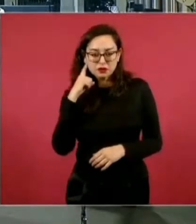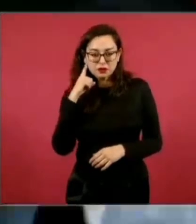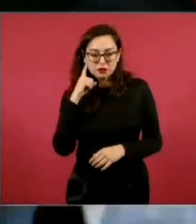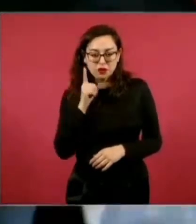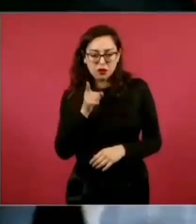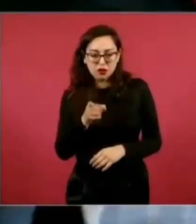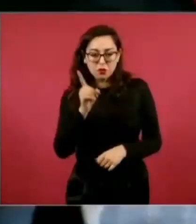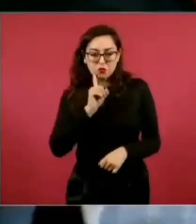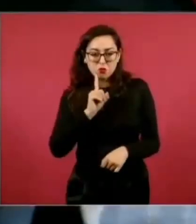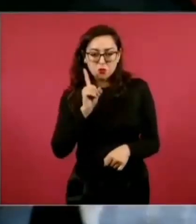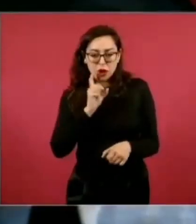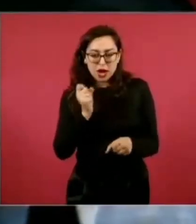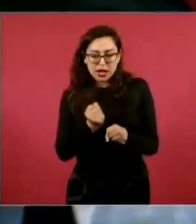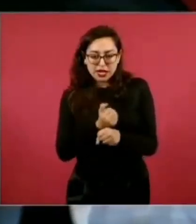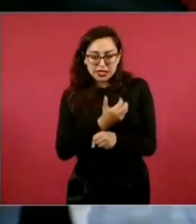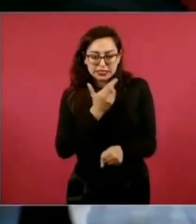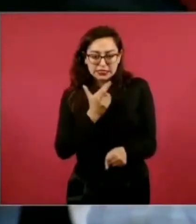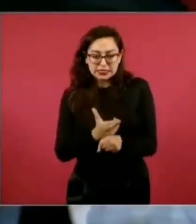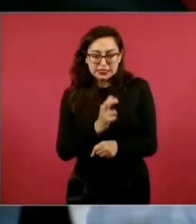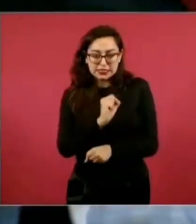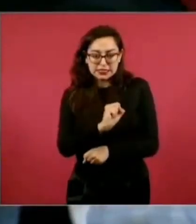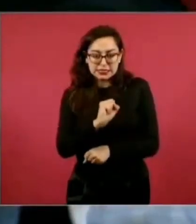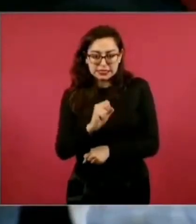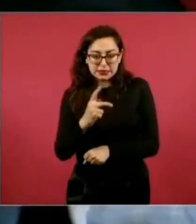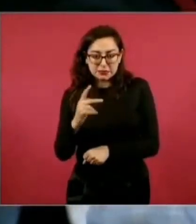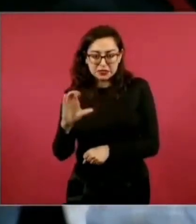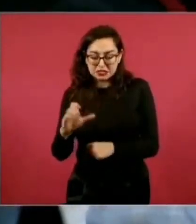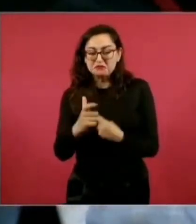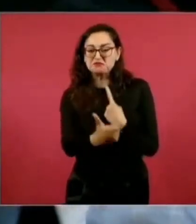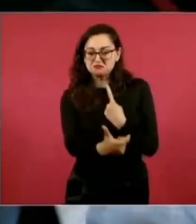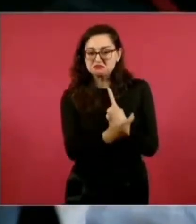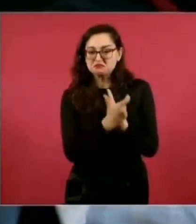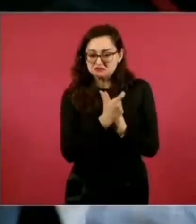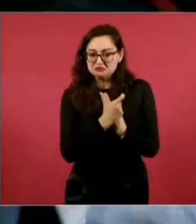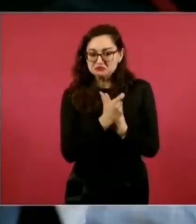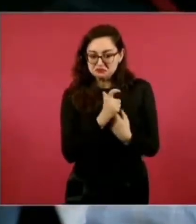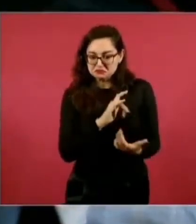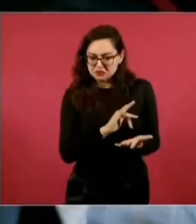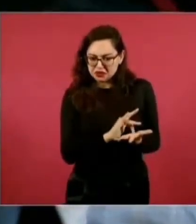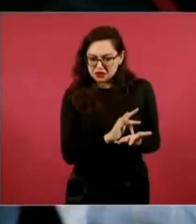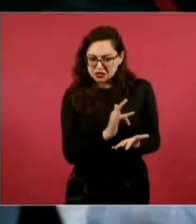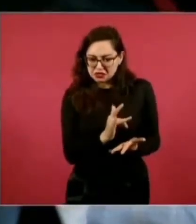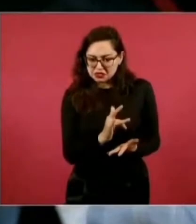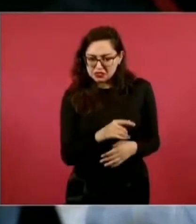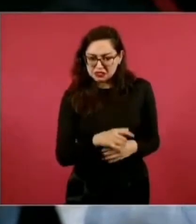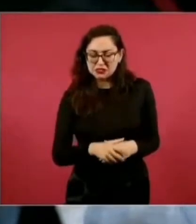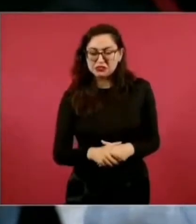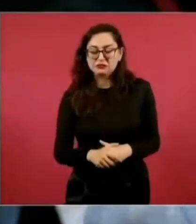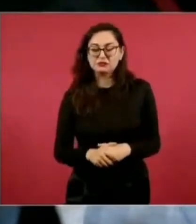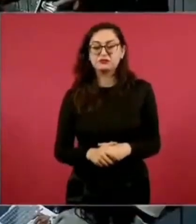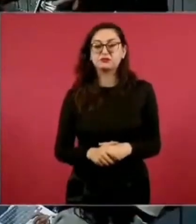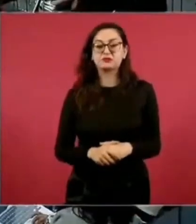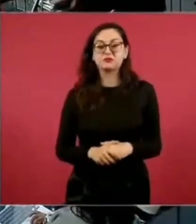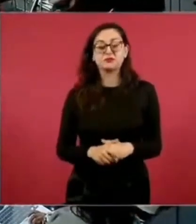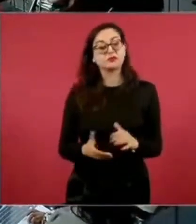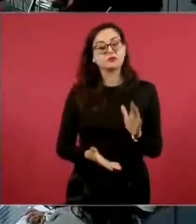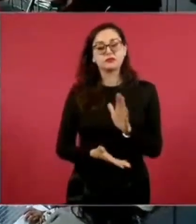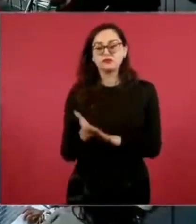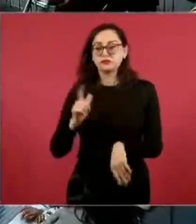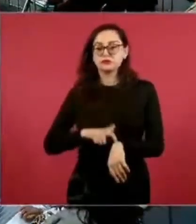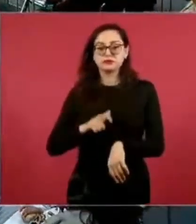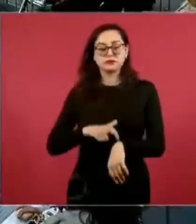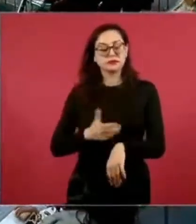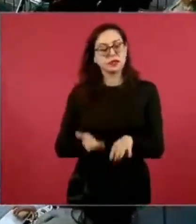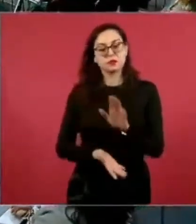Tengo apoyo por parte de Protección Federal desde que me amenazó en el año pasado. Sí. Vámonos a desayunar.